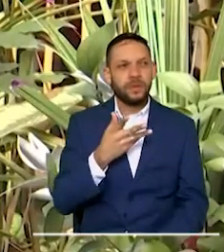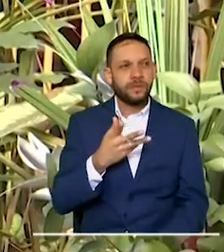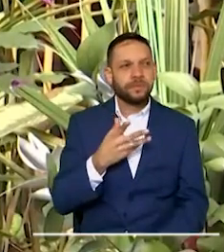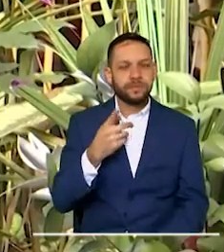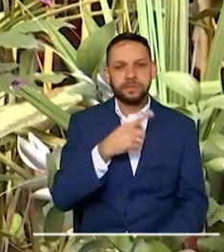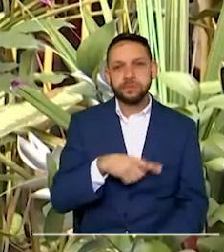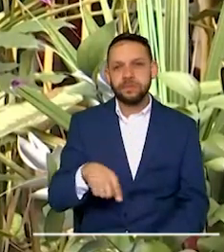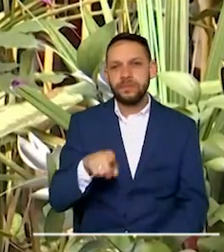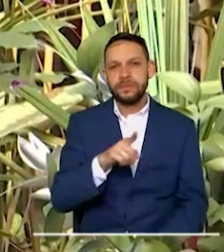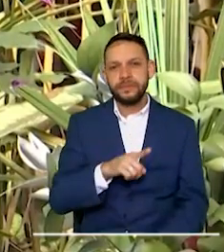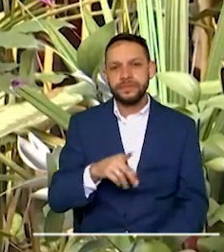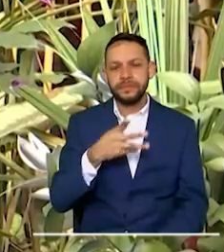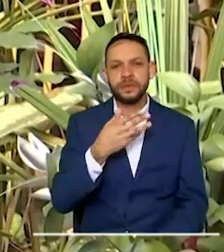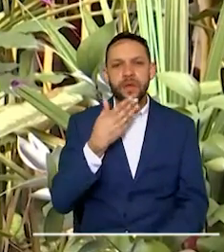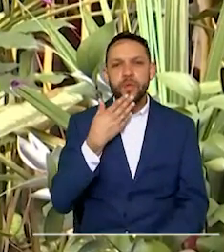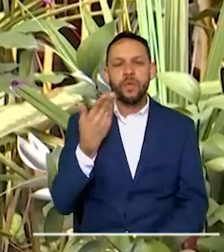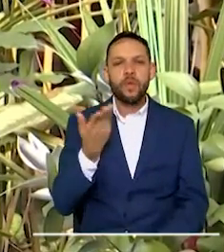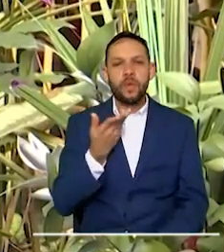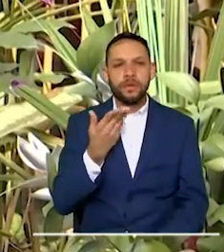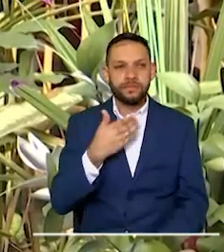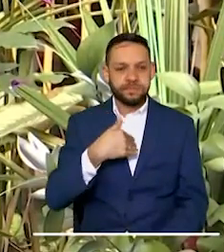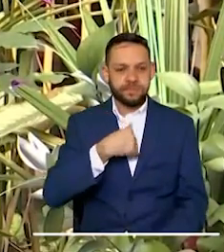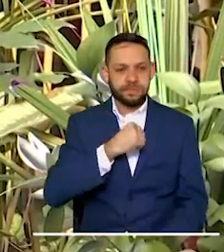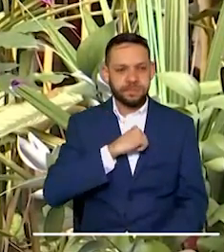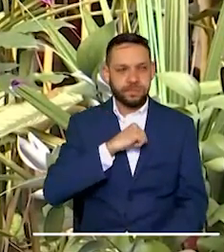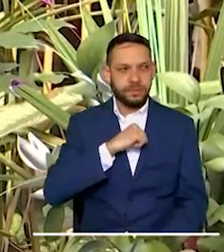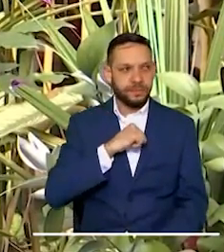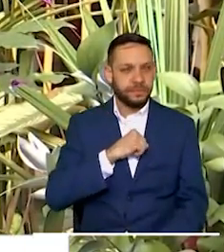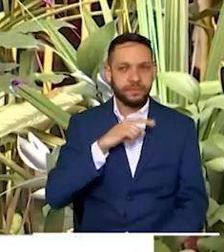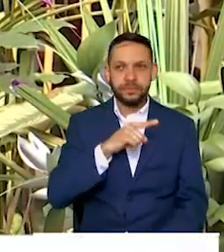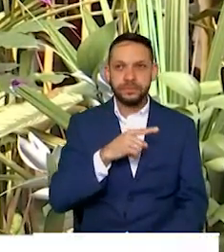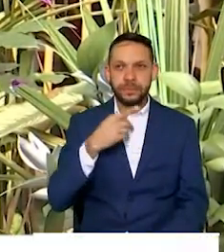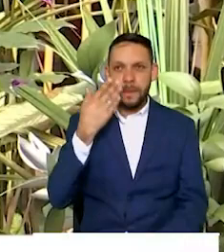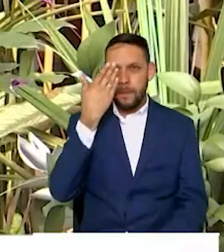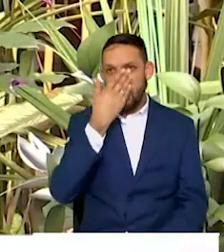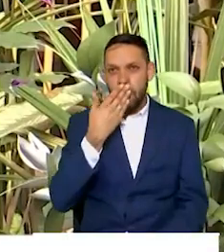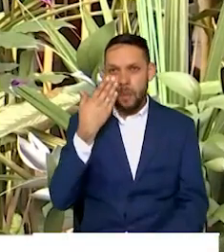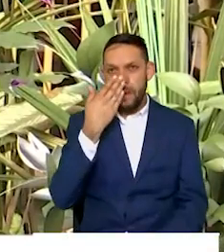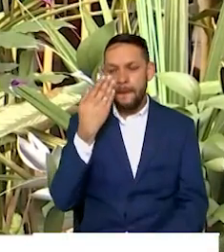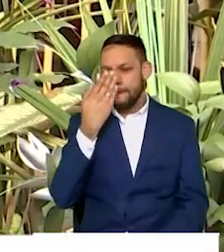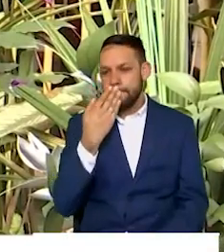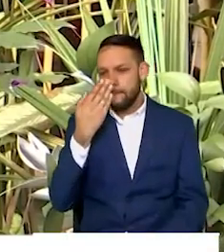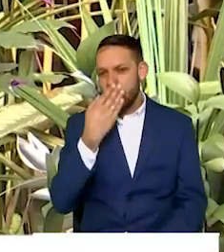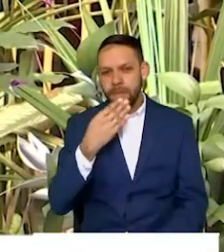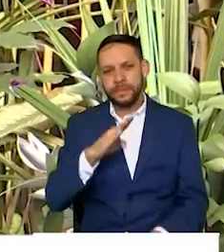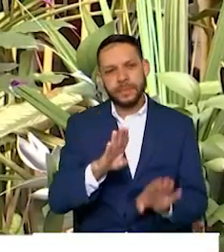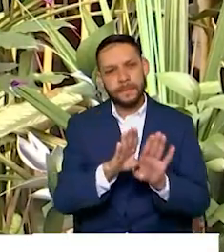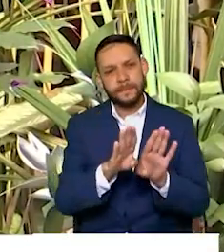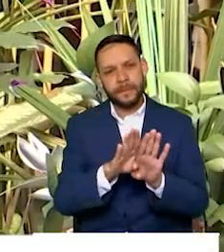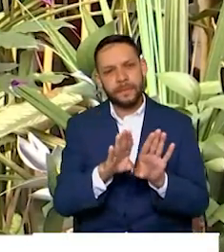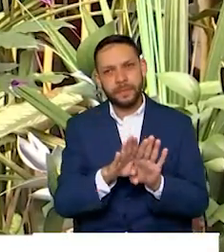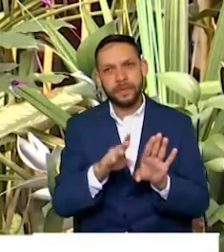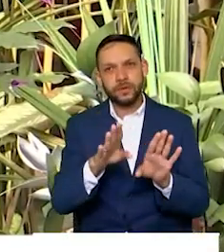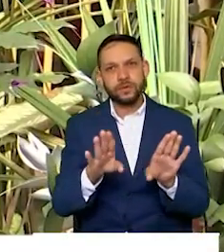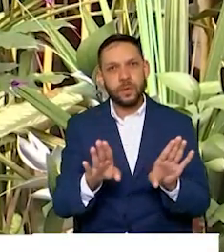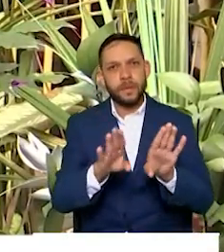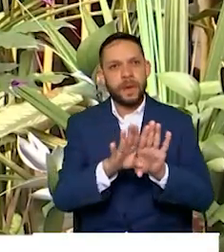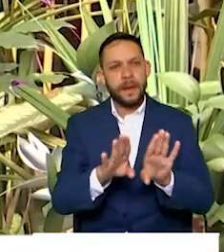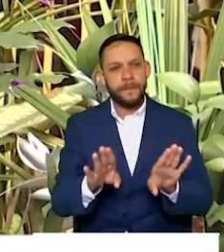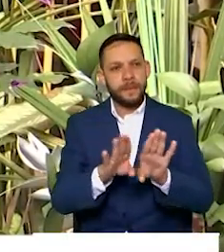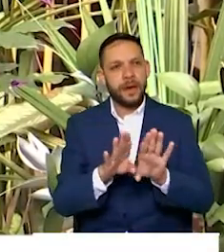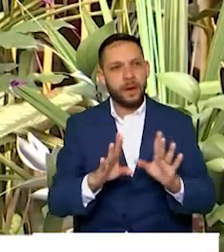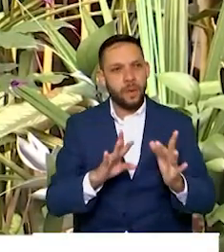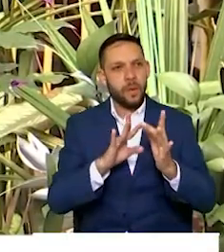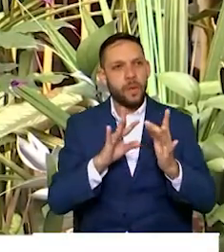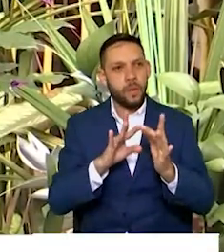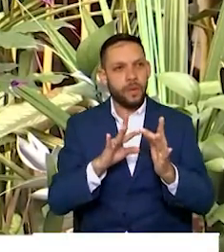cardíacas la vamos a estudiar con la ecocardiografía. Vamos a ver cómo están cerrando esas válvulas donde llega la sangre